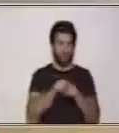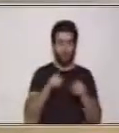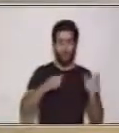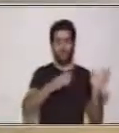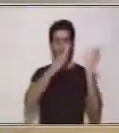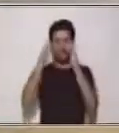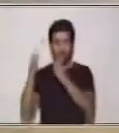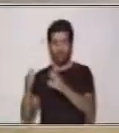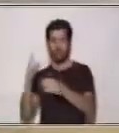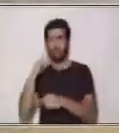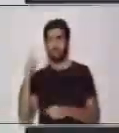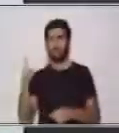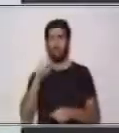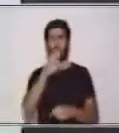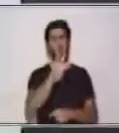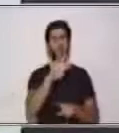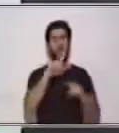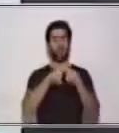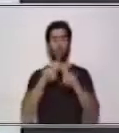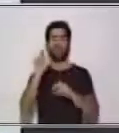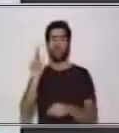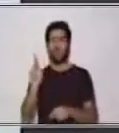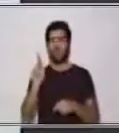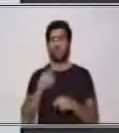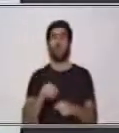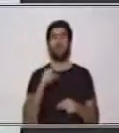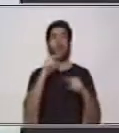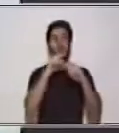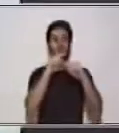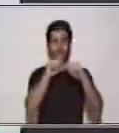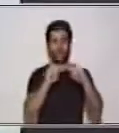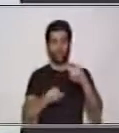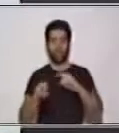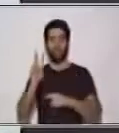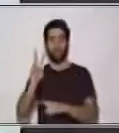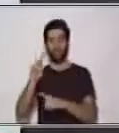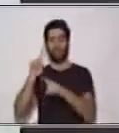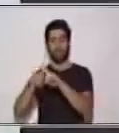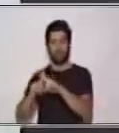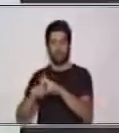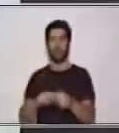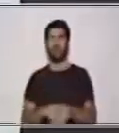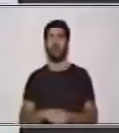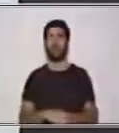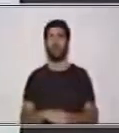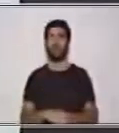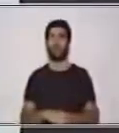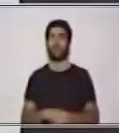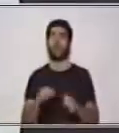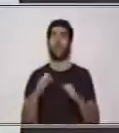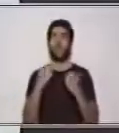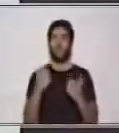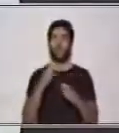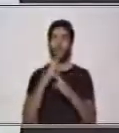El otro término es 4xy dividido 2x. Entonces,